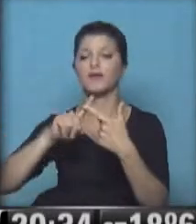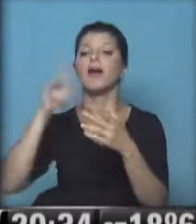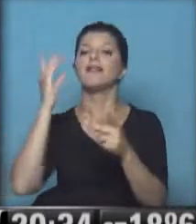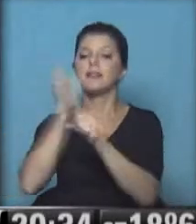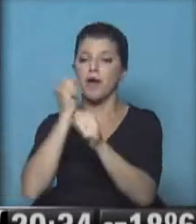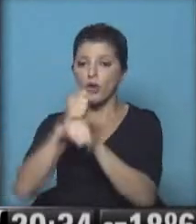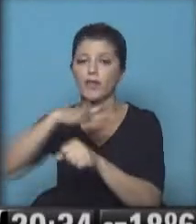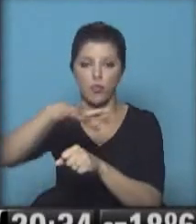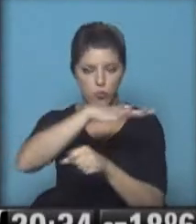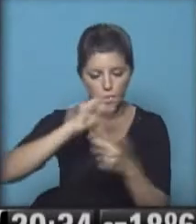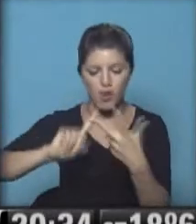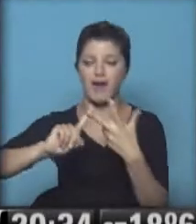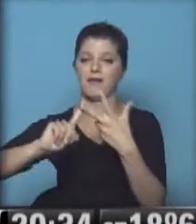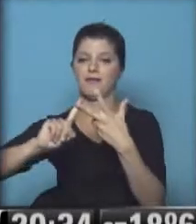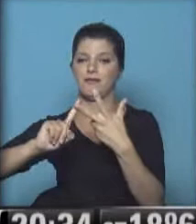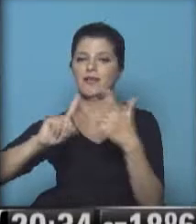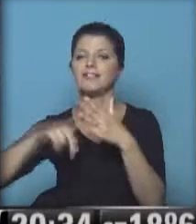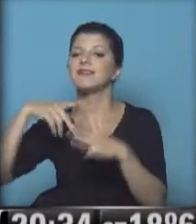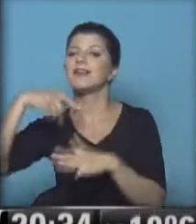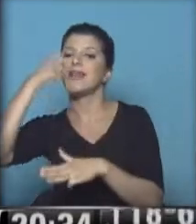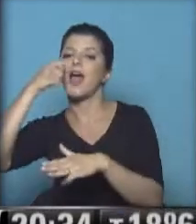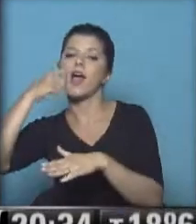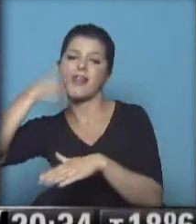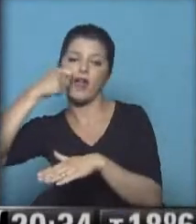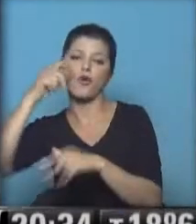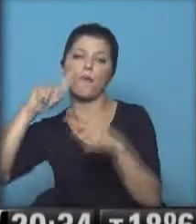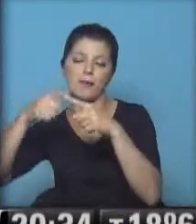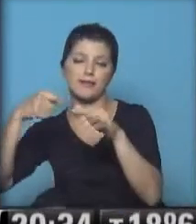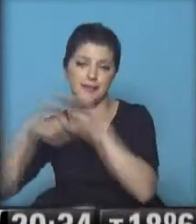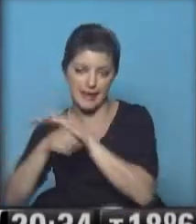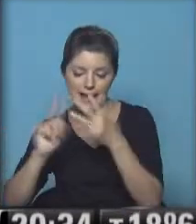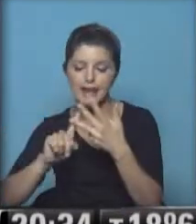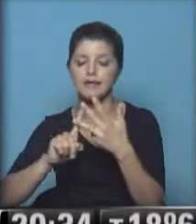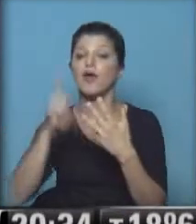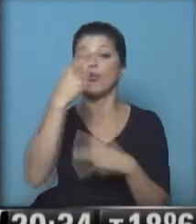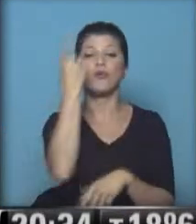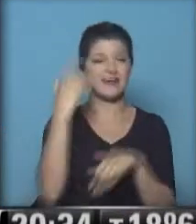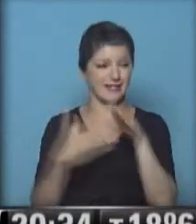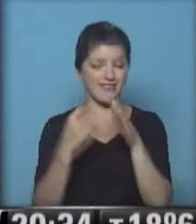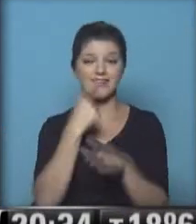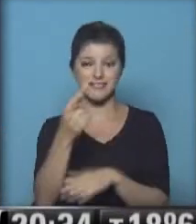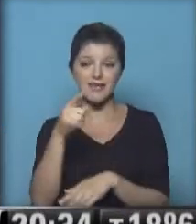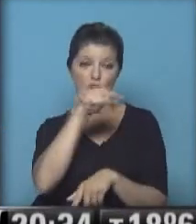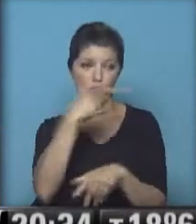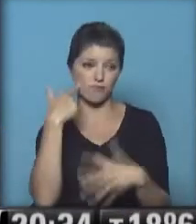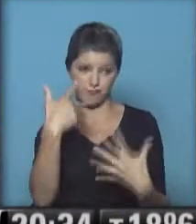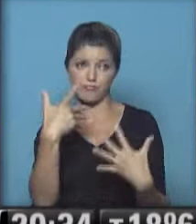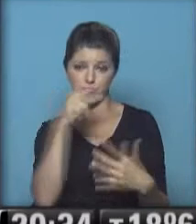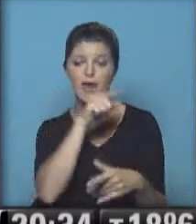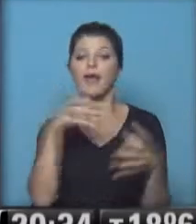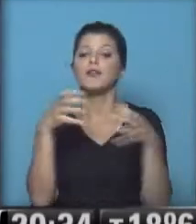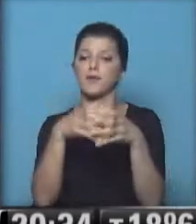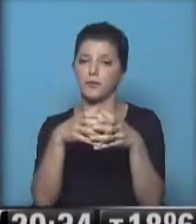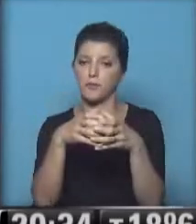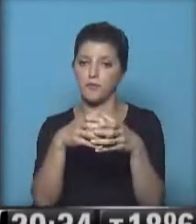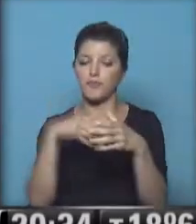funcionarios locales, la narcopolítica. Es lo que decía Porfirio Muñoz Ledo, un dirigente político con una larga historia en el Partido